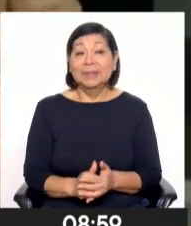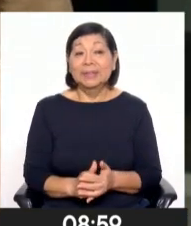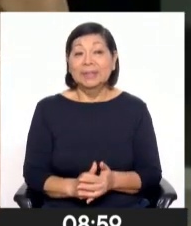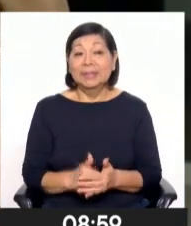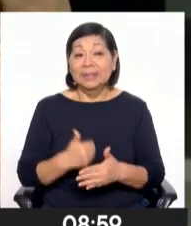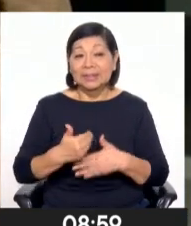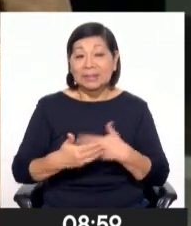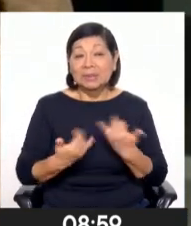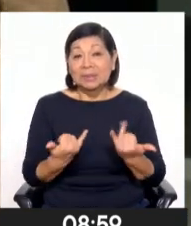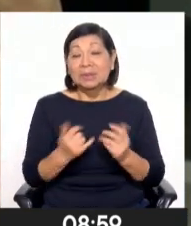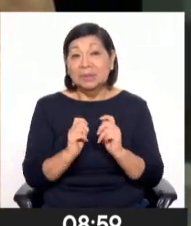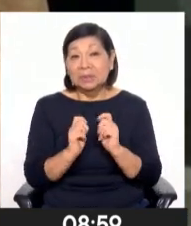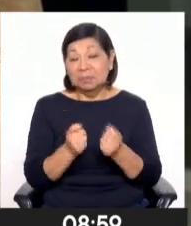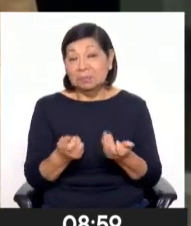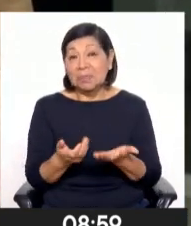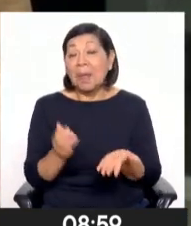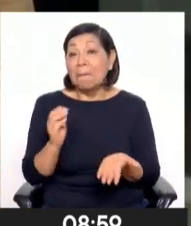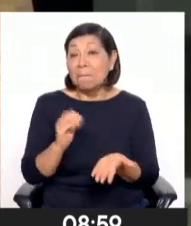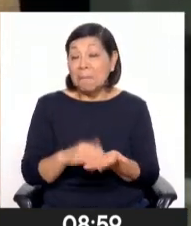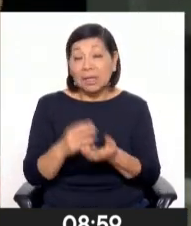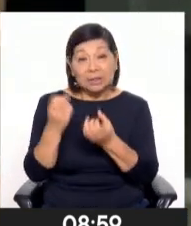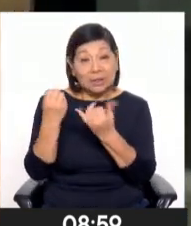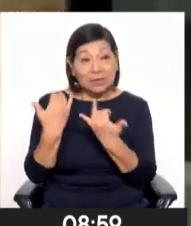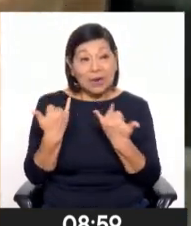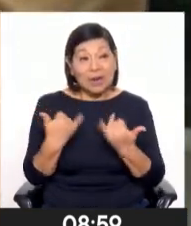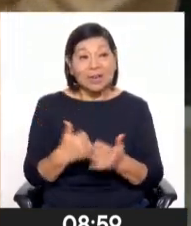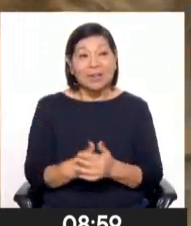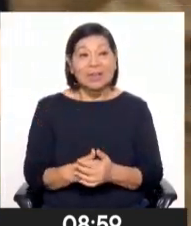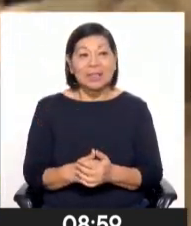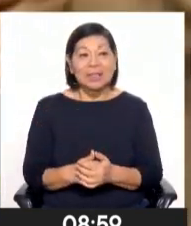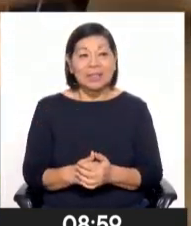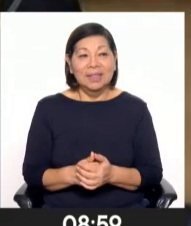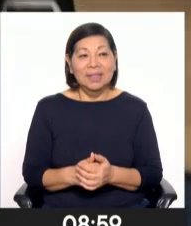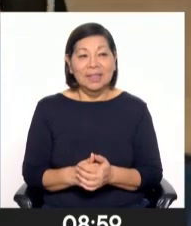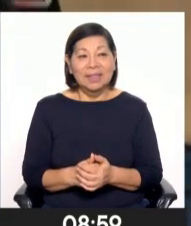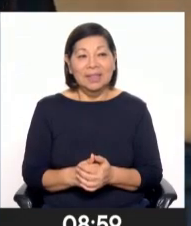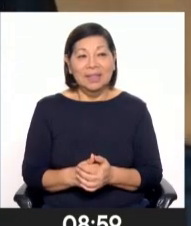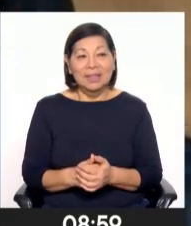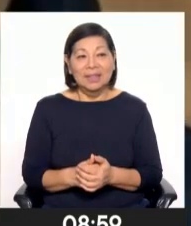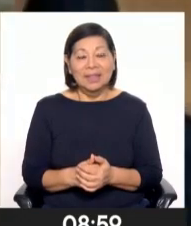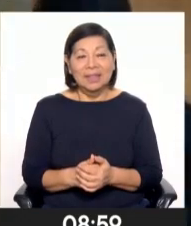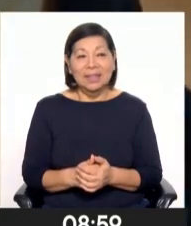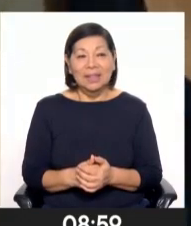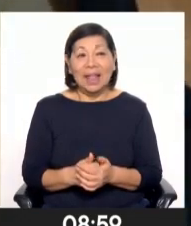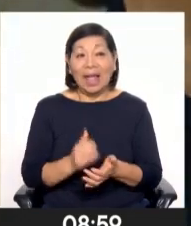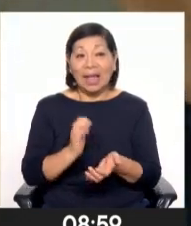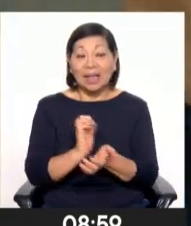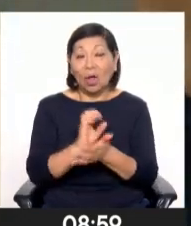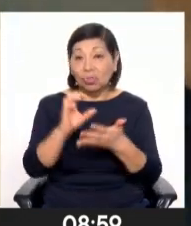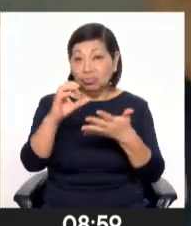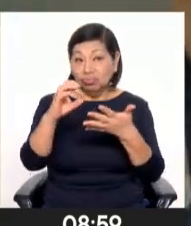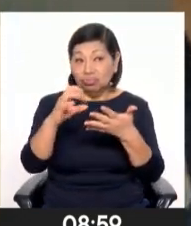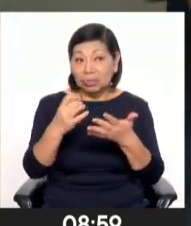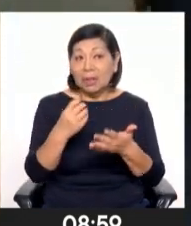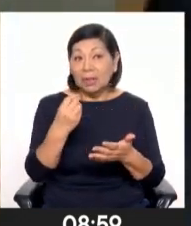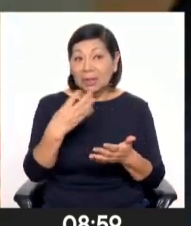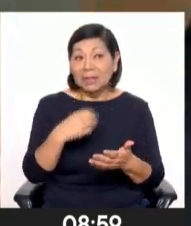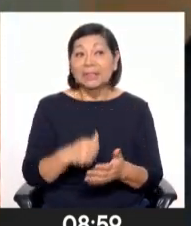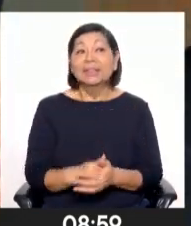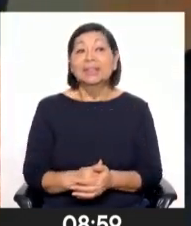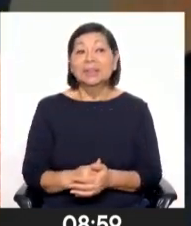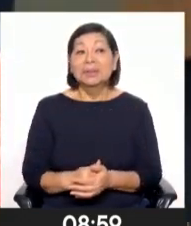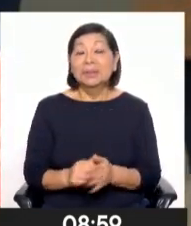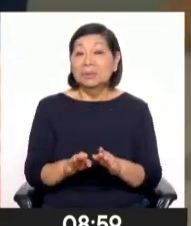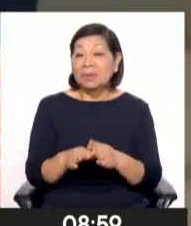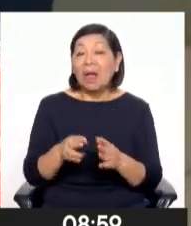vamos a seguir aquí vamos a darles más información acá vemos por ejemplo unos este quesitos diferentes variedades como nos dicen nos decían que